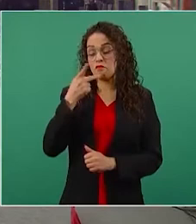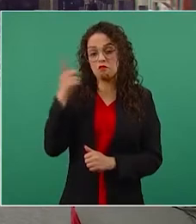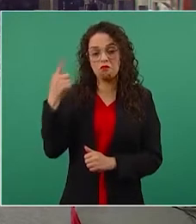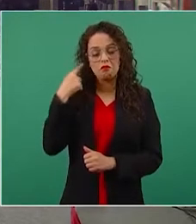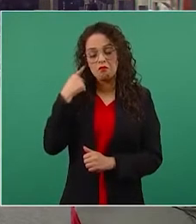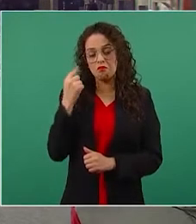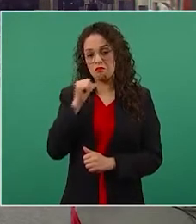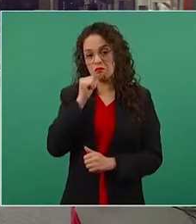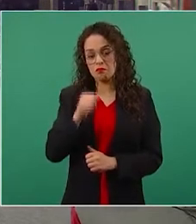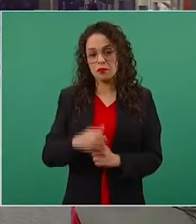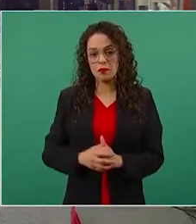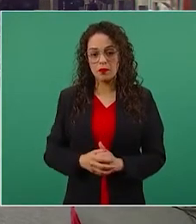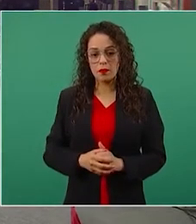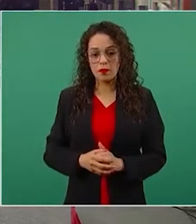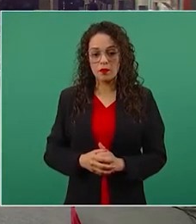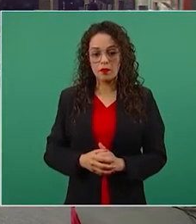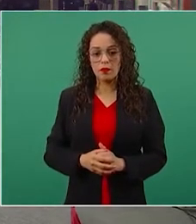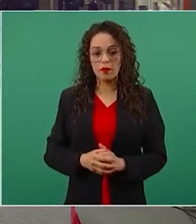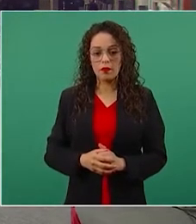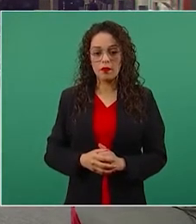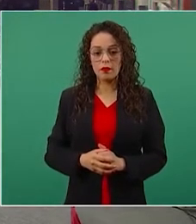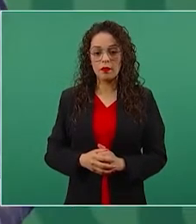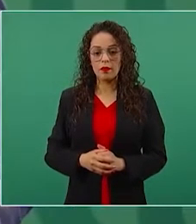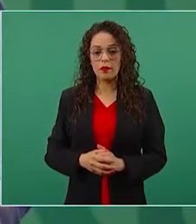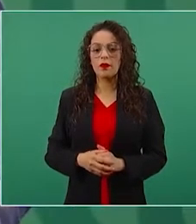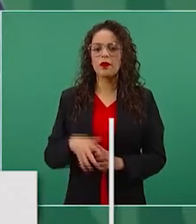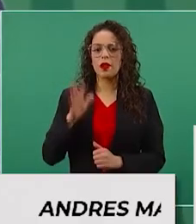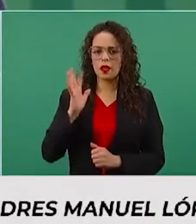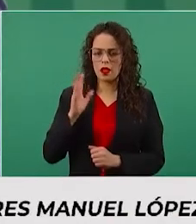Envió información, pero está solicitando también